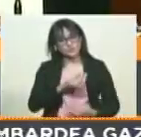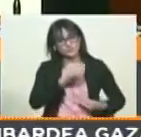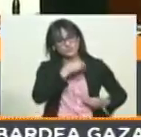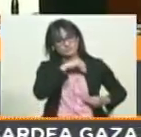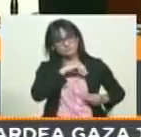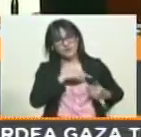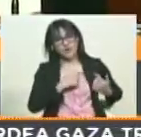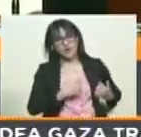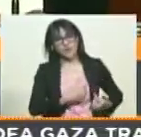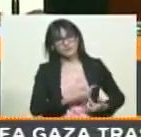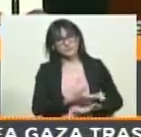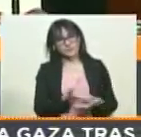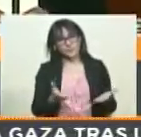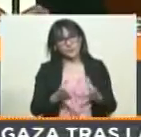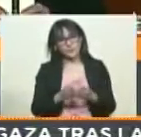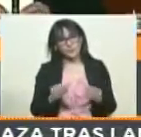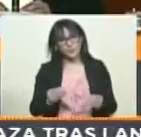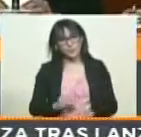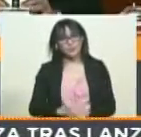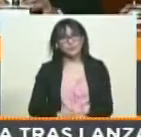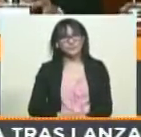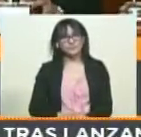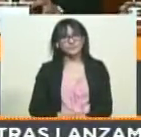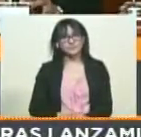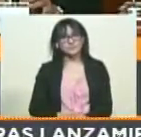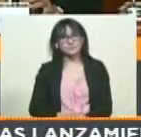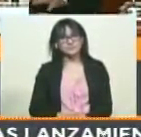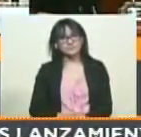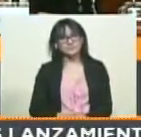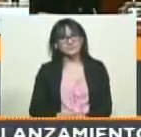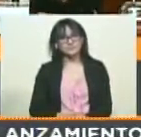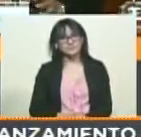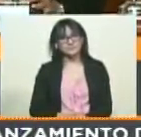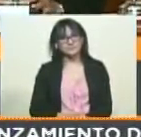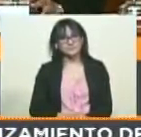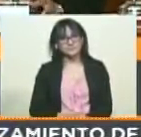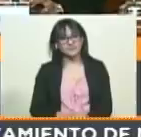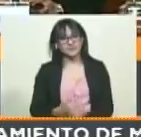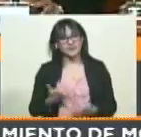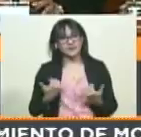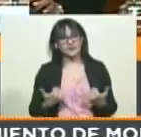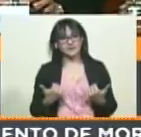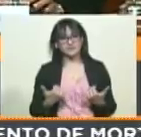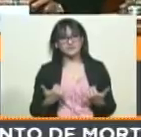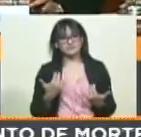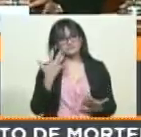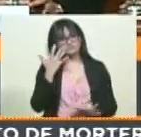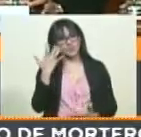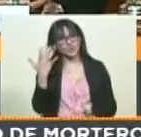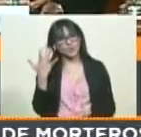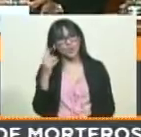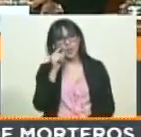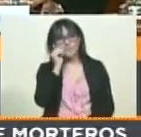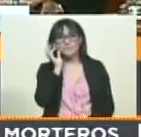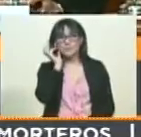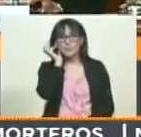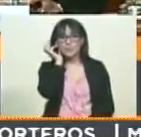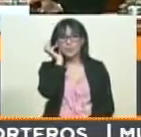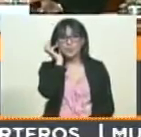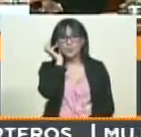de nuestro corazón bolivariano, martiano. Aquí usted ve estos hombres y